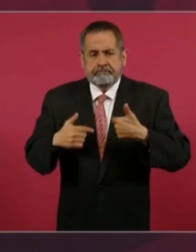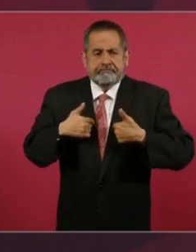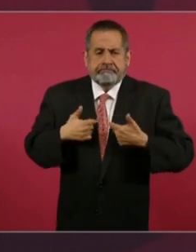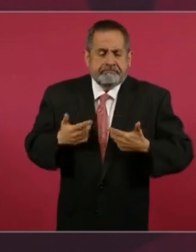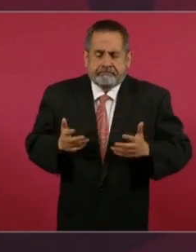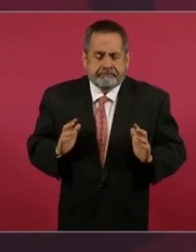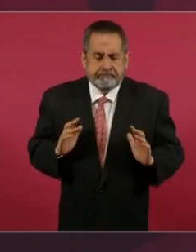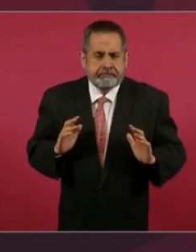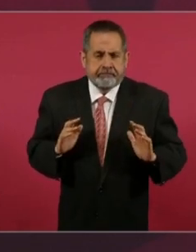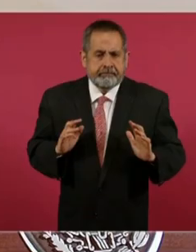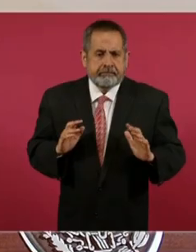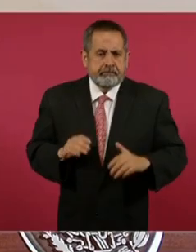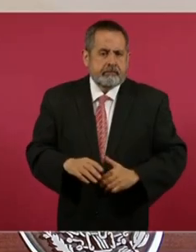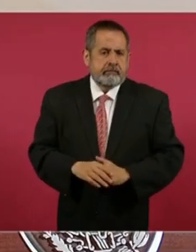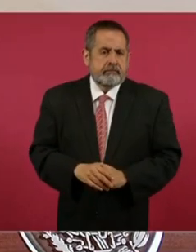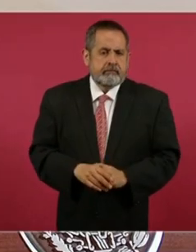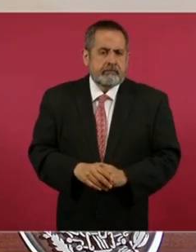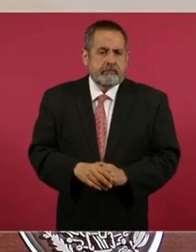Pero